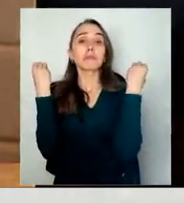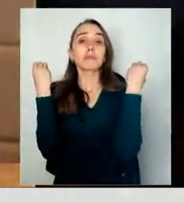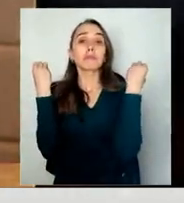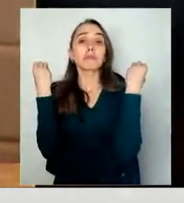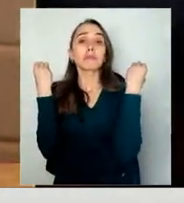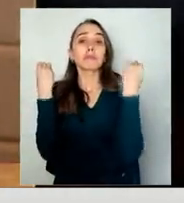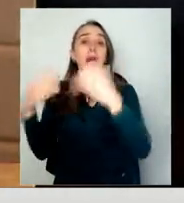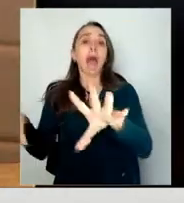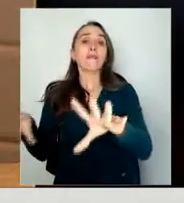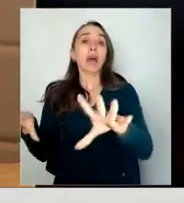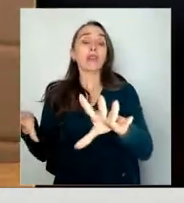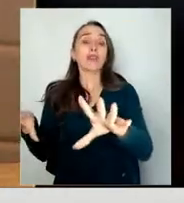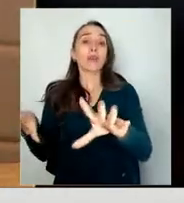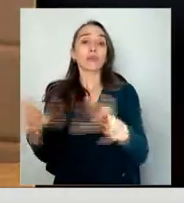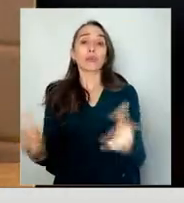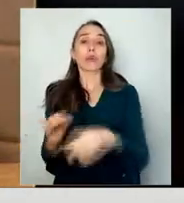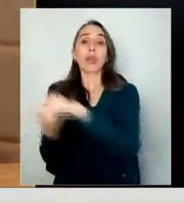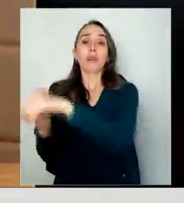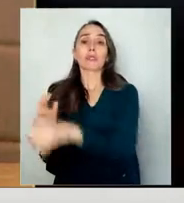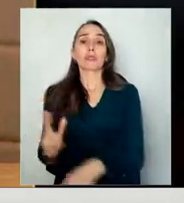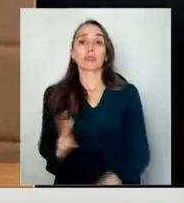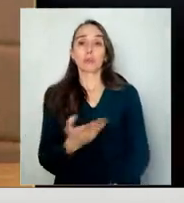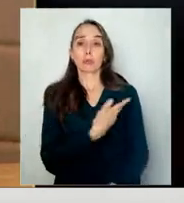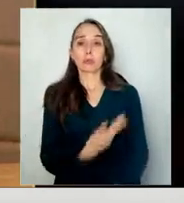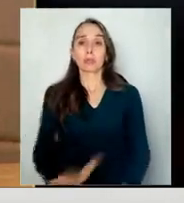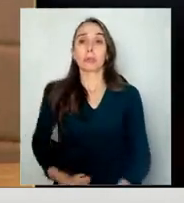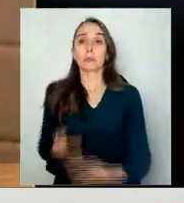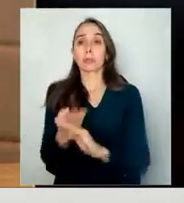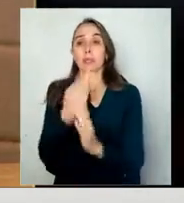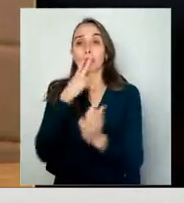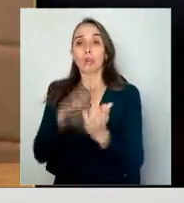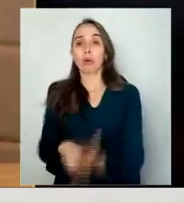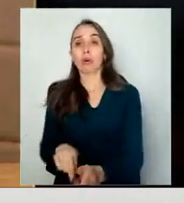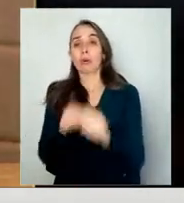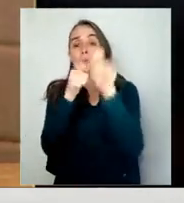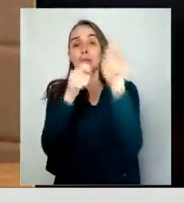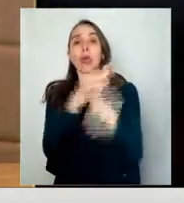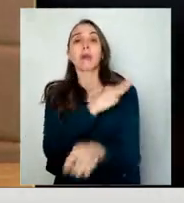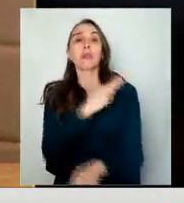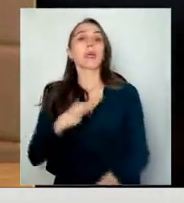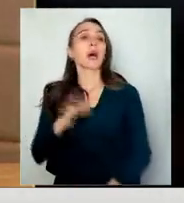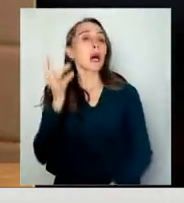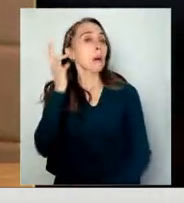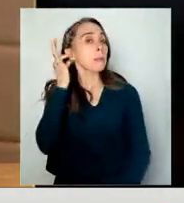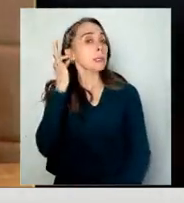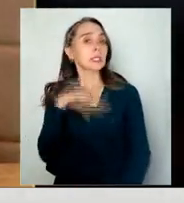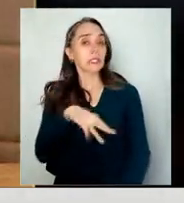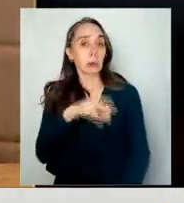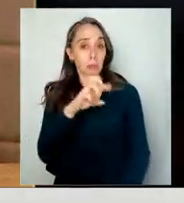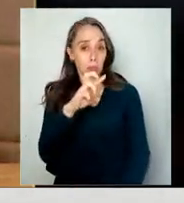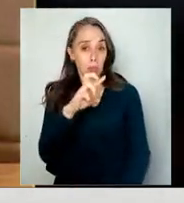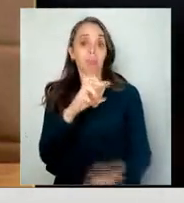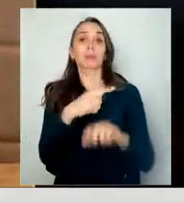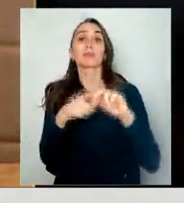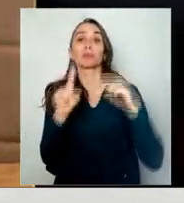abandono estimado presidente pido que se oficie a la ministra en esa misma línea quiero